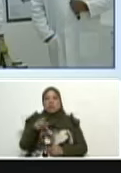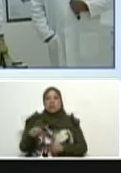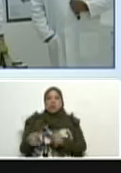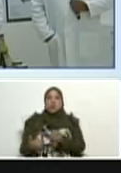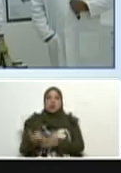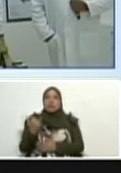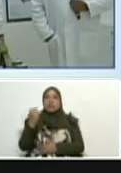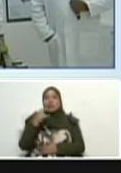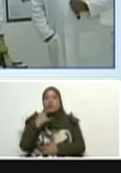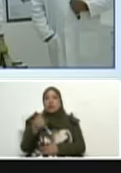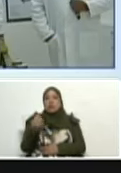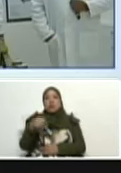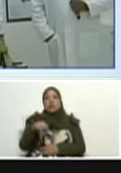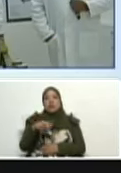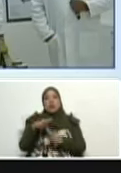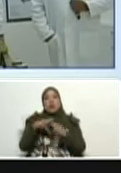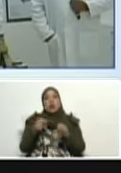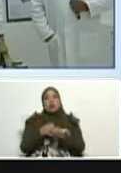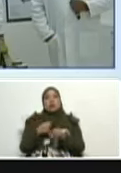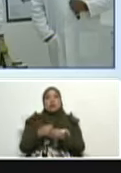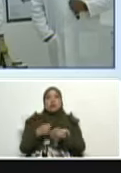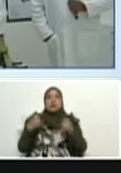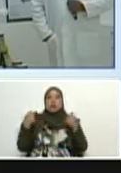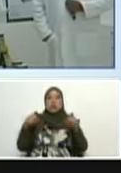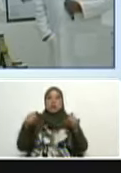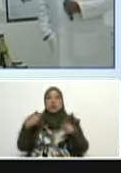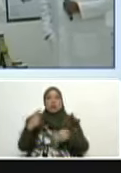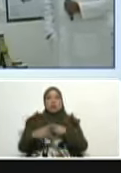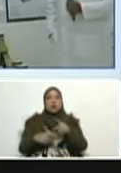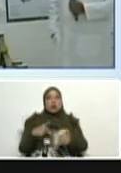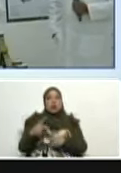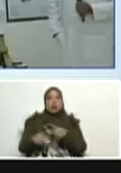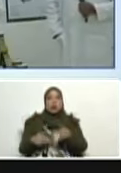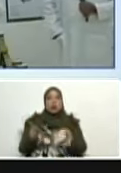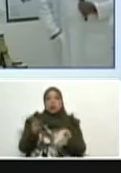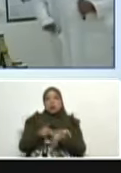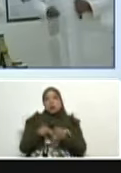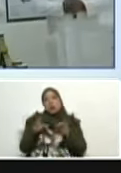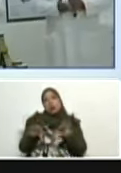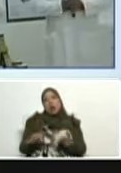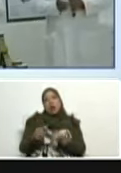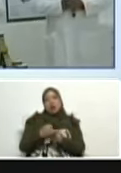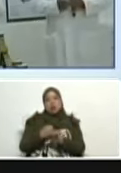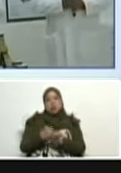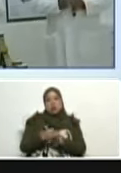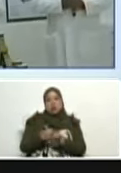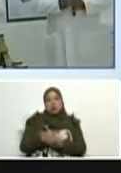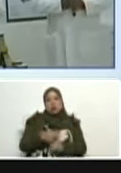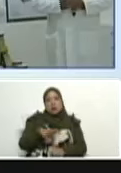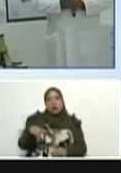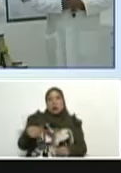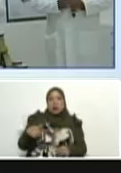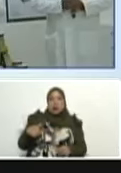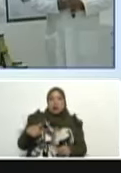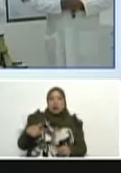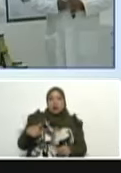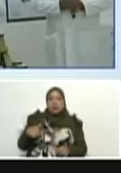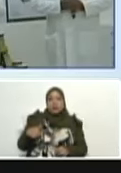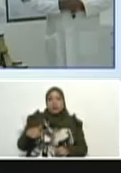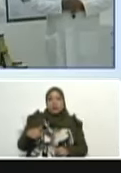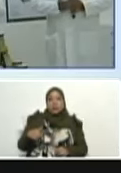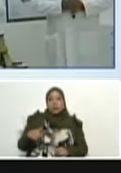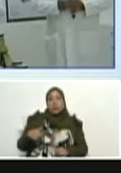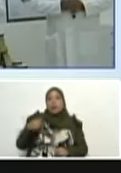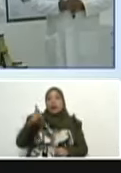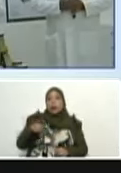los teques, con toda la aplicación de nuestros productos, y aquí afuera están los compañeros de la Dirección de Salud Ambiental de Miranda, nos